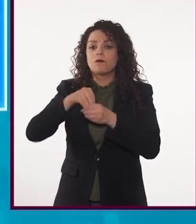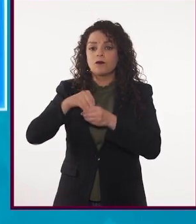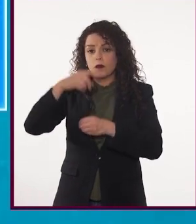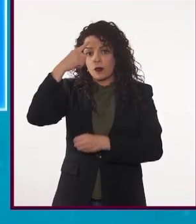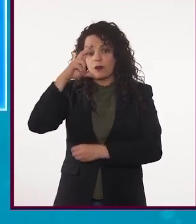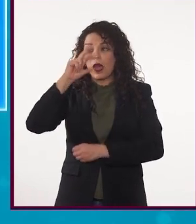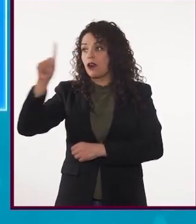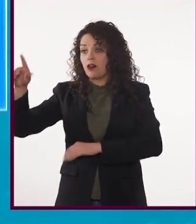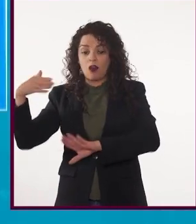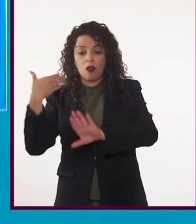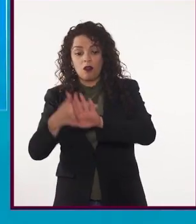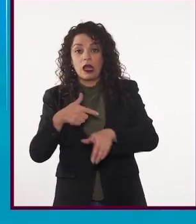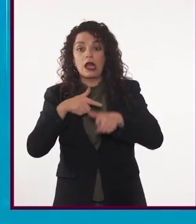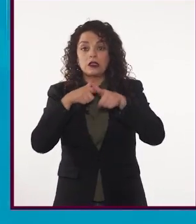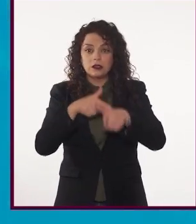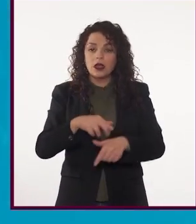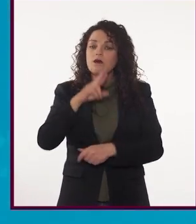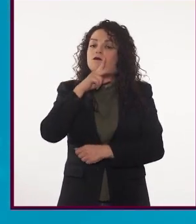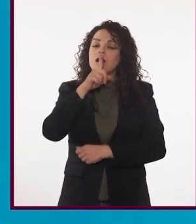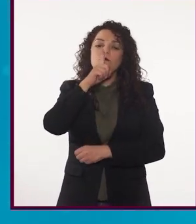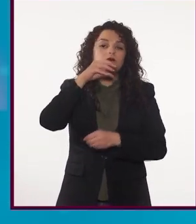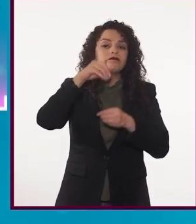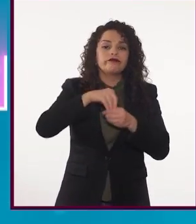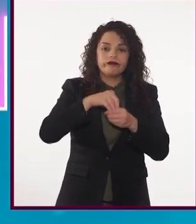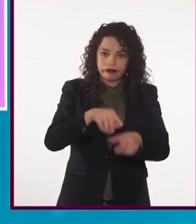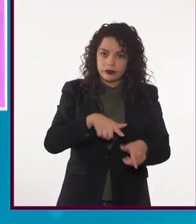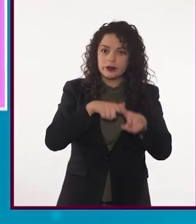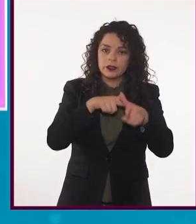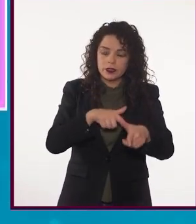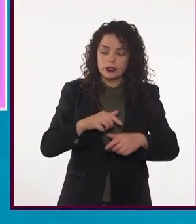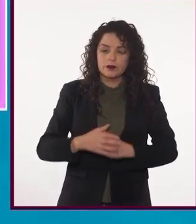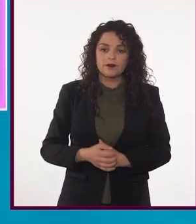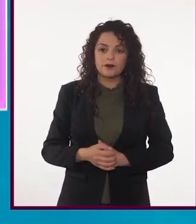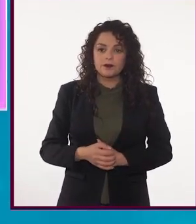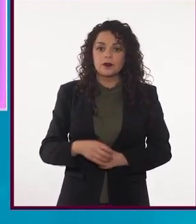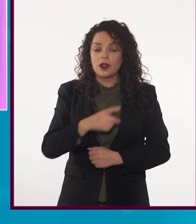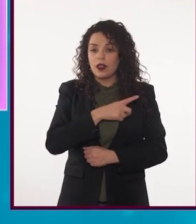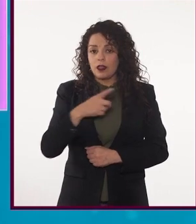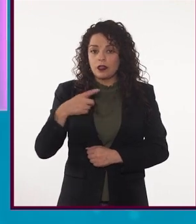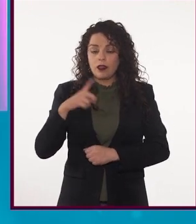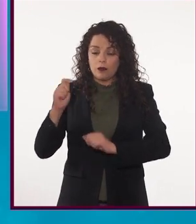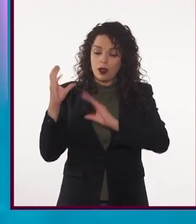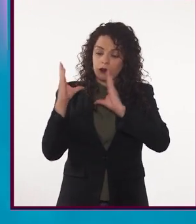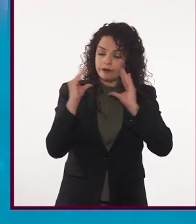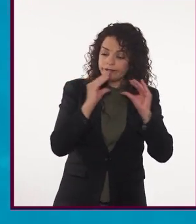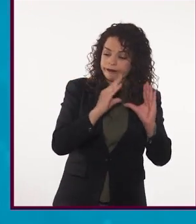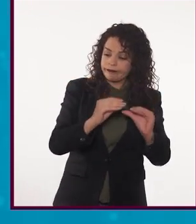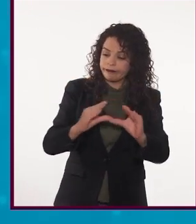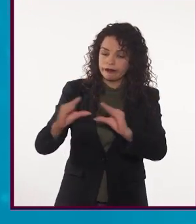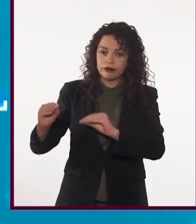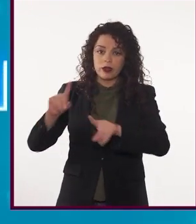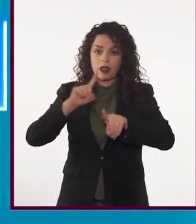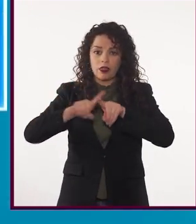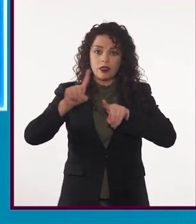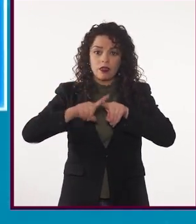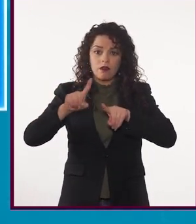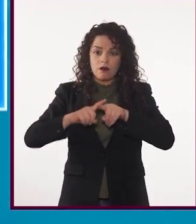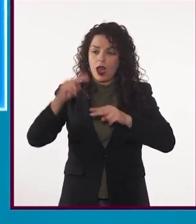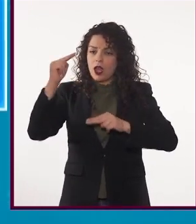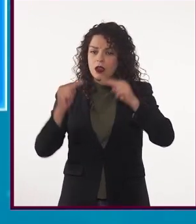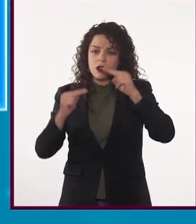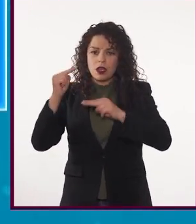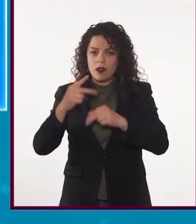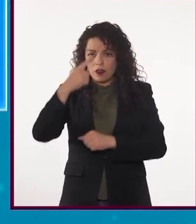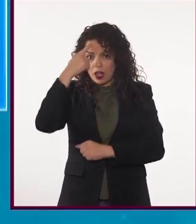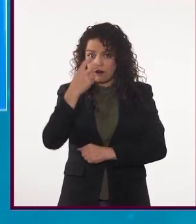no temer por represalias y mantener su anonimato. Finalmente, capacitar y formar a los trabajadores de todas las jerarquías